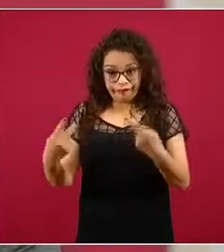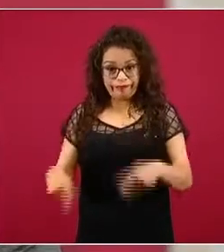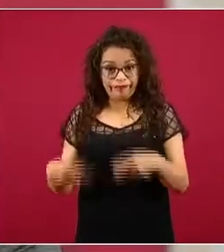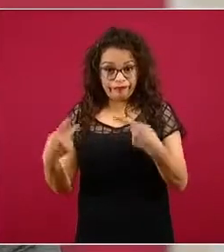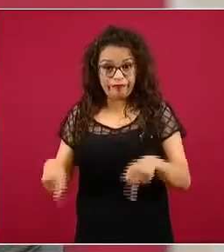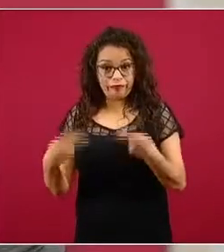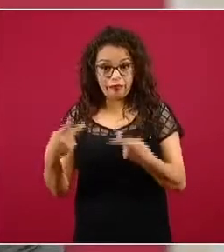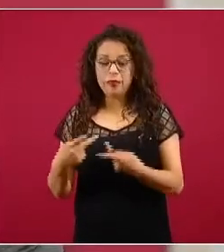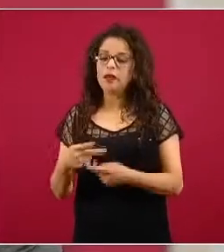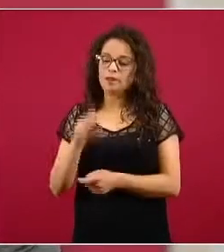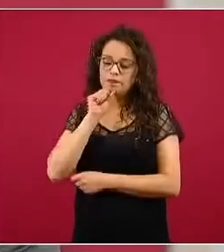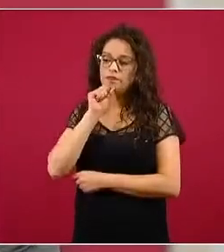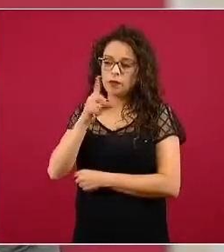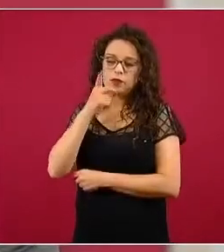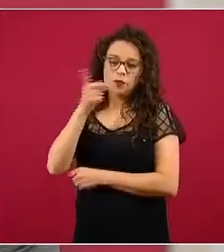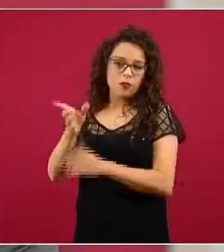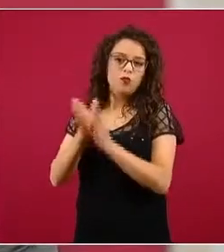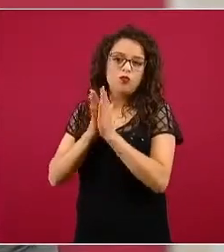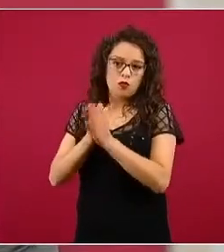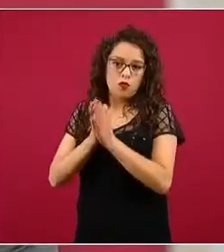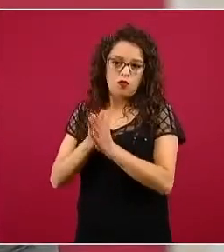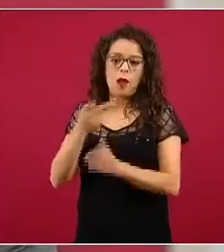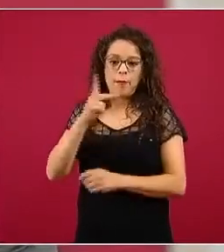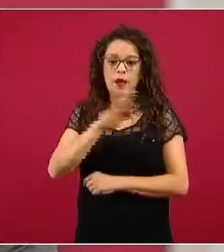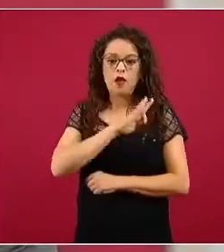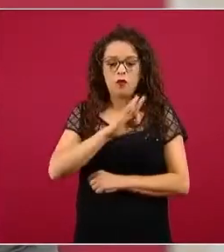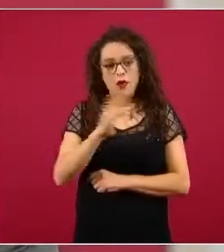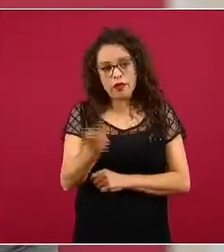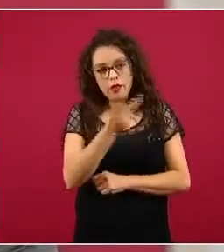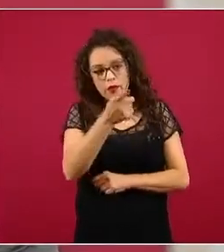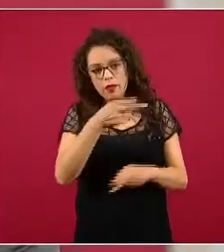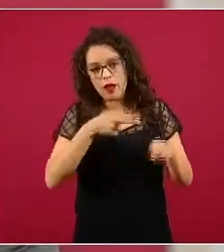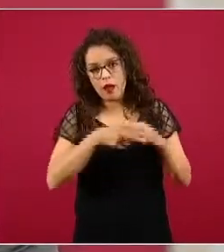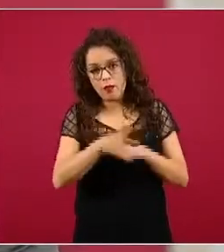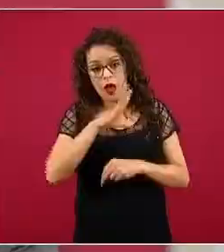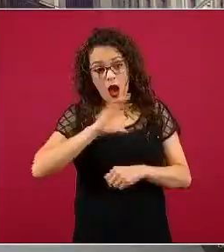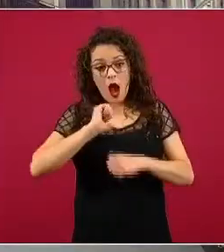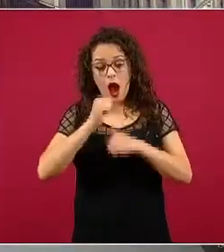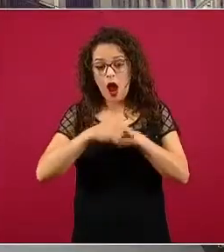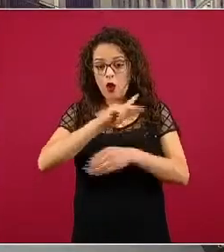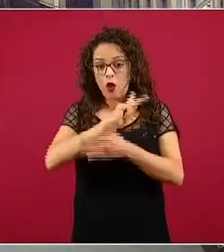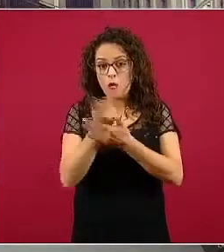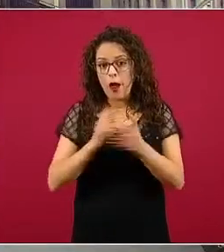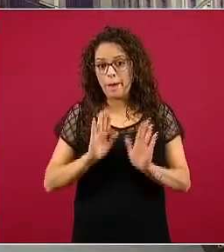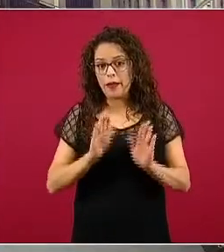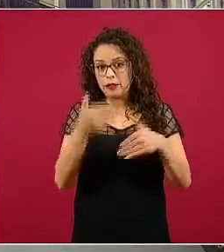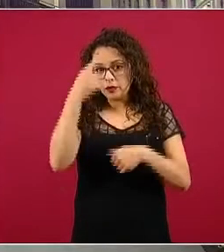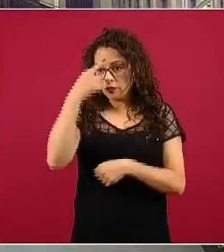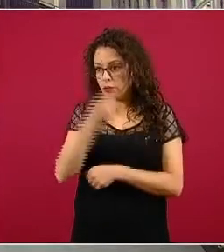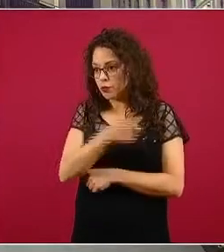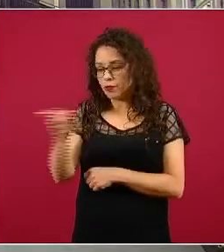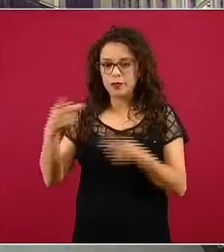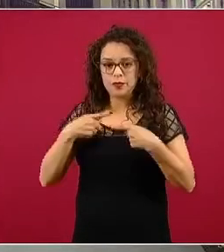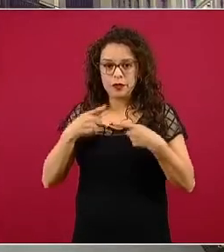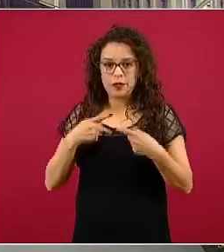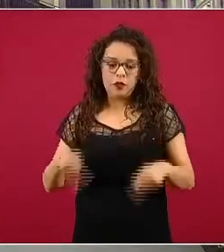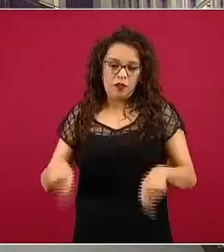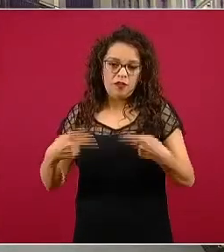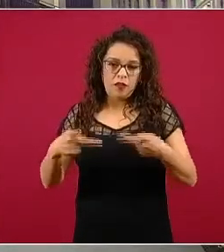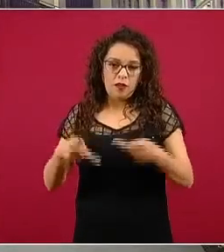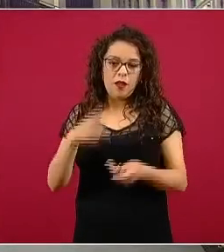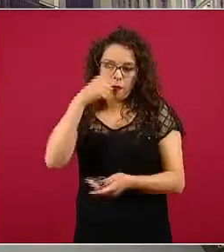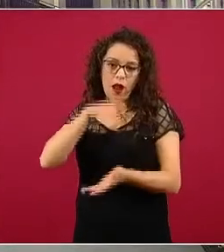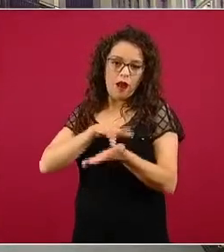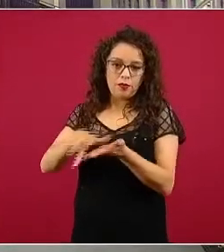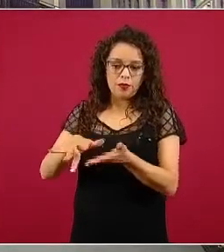lo mismo, pero podemos revisar con el metro si ha habido un programa de atención específico. En relación a las secuelas